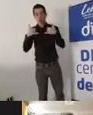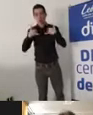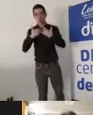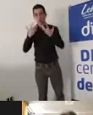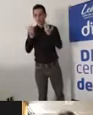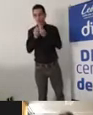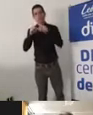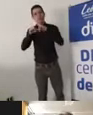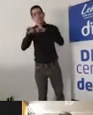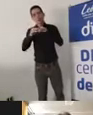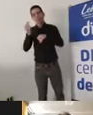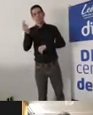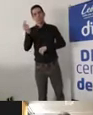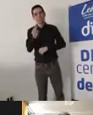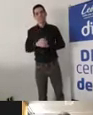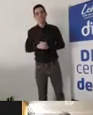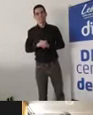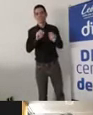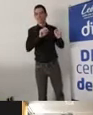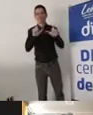Y siguiente.